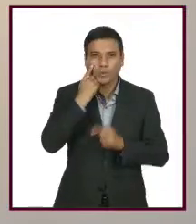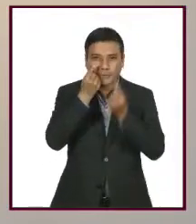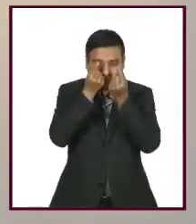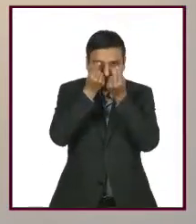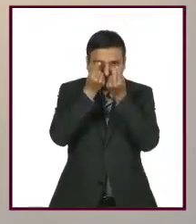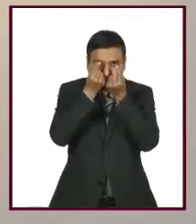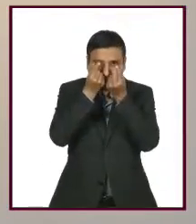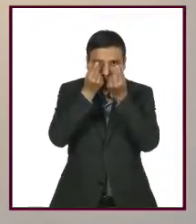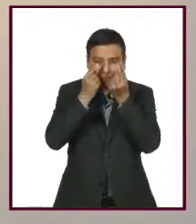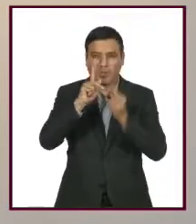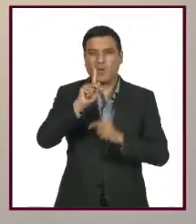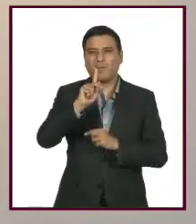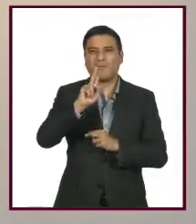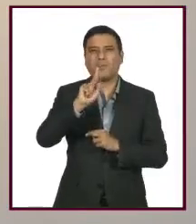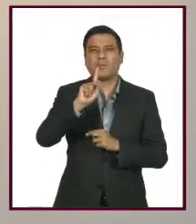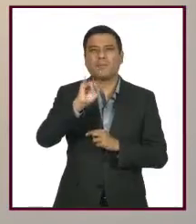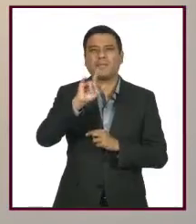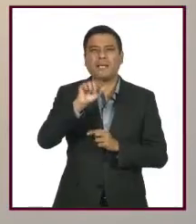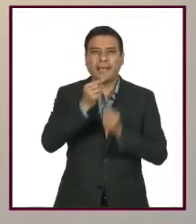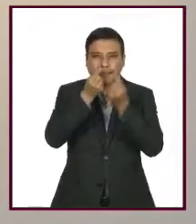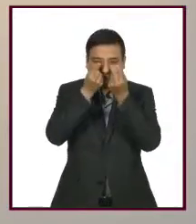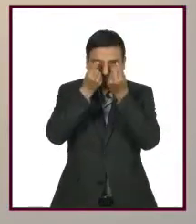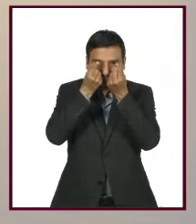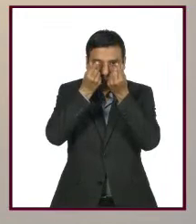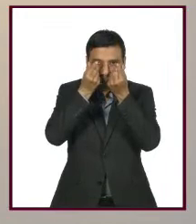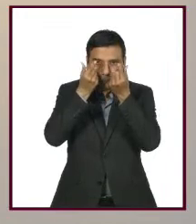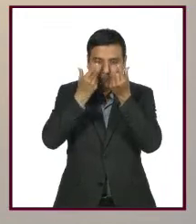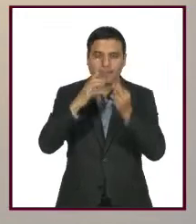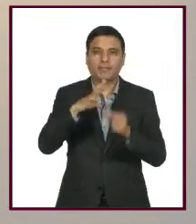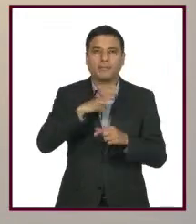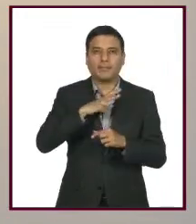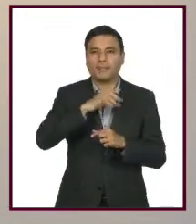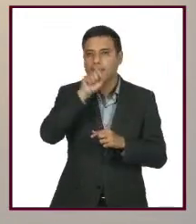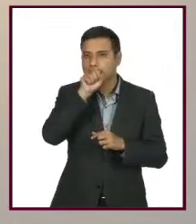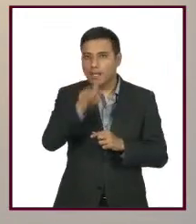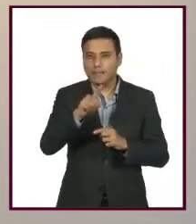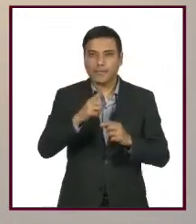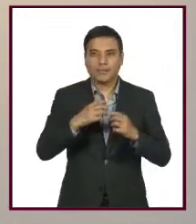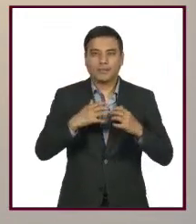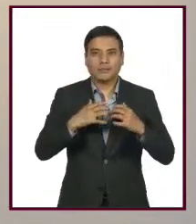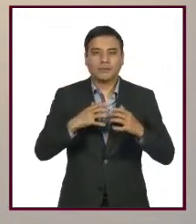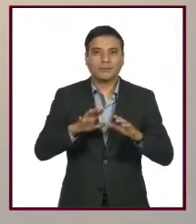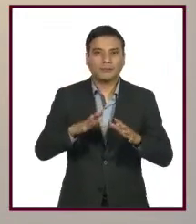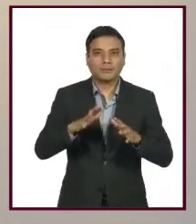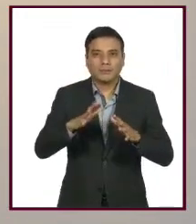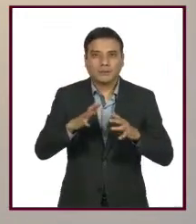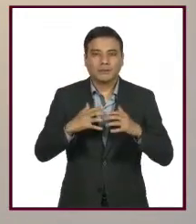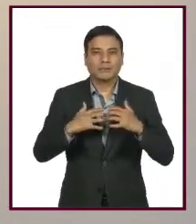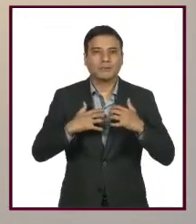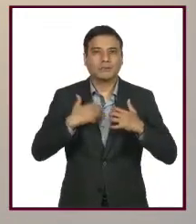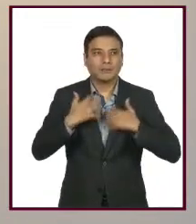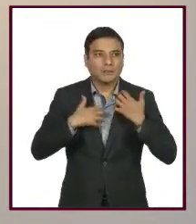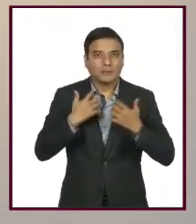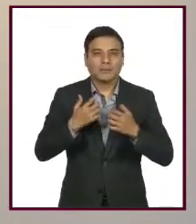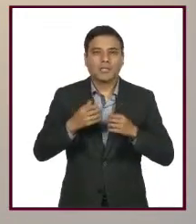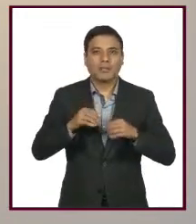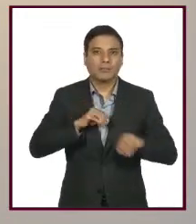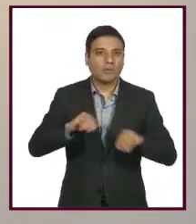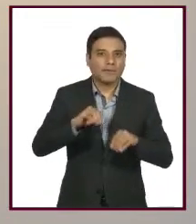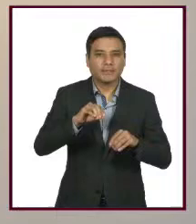Las pupilas las podemos ver más dilatadas, hay una agitación psicomotora, pueden estar más alterados, más